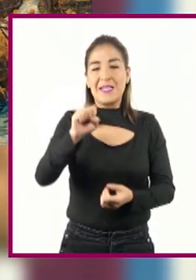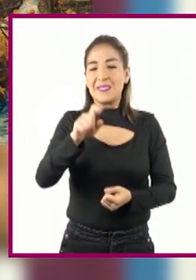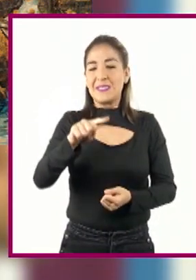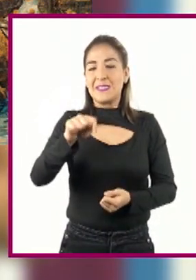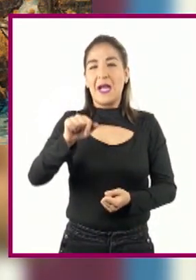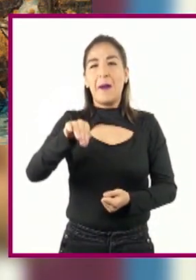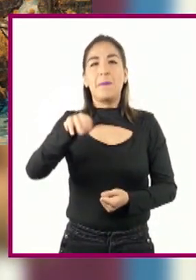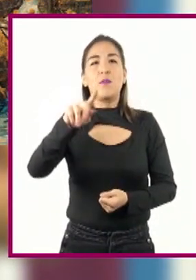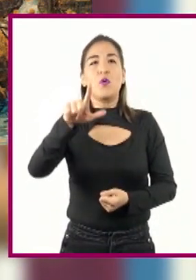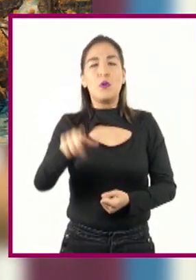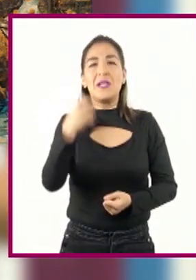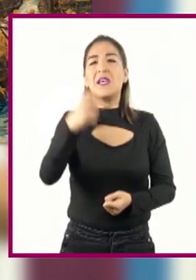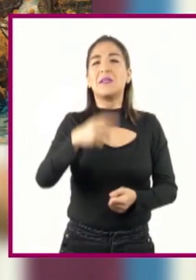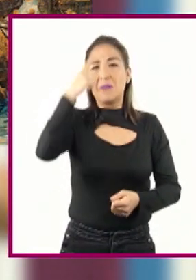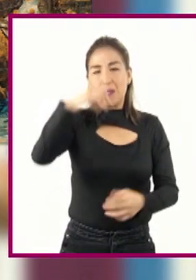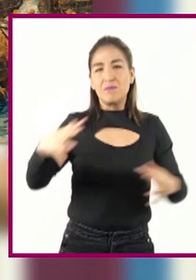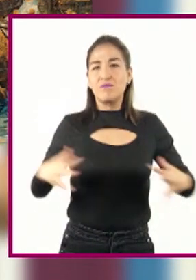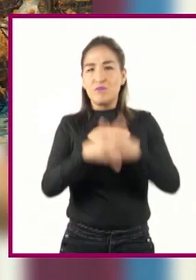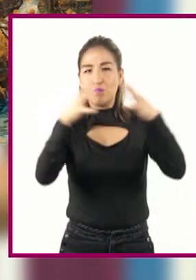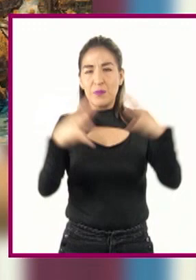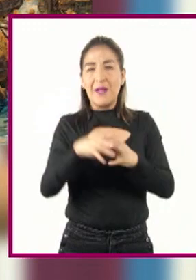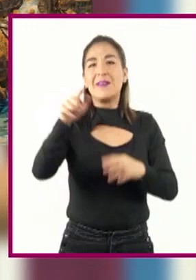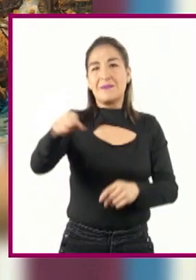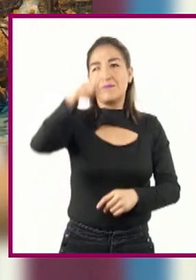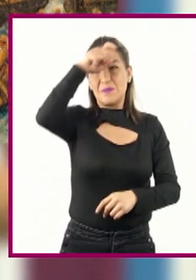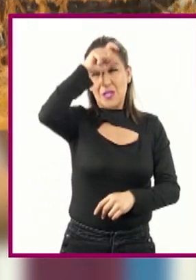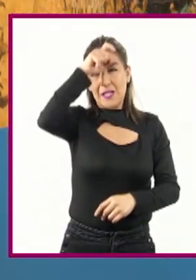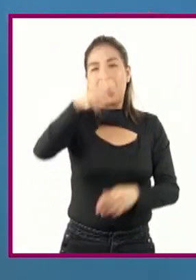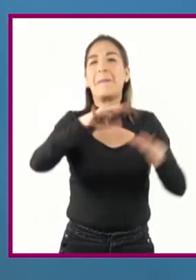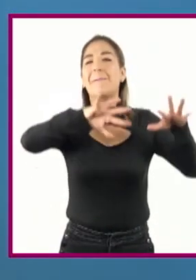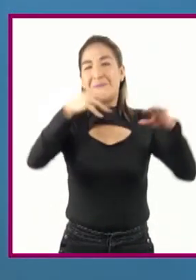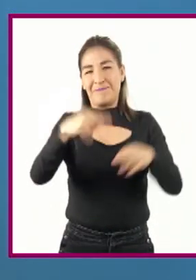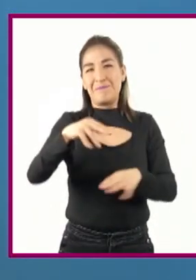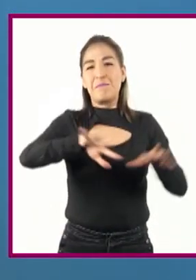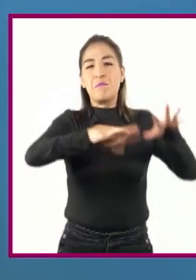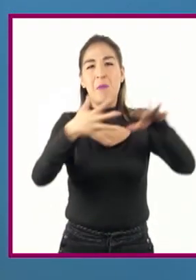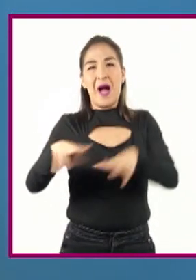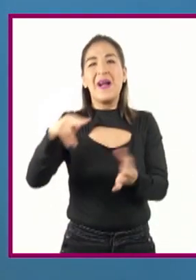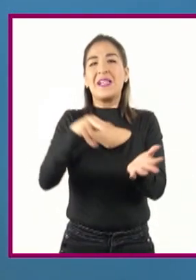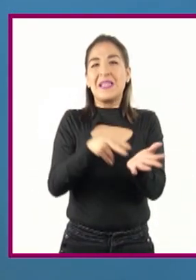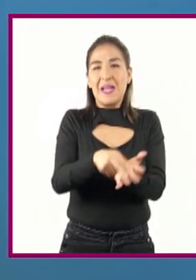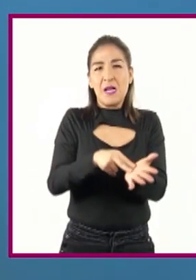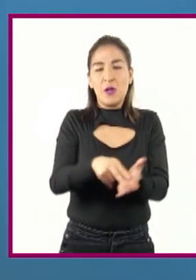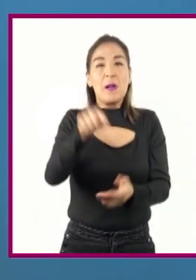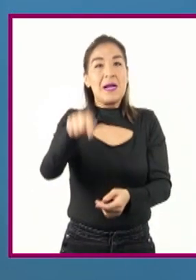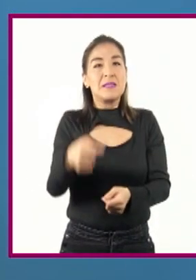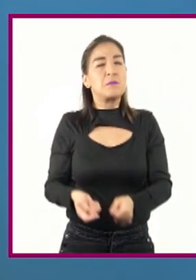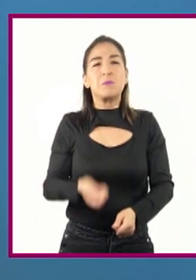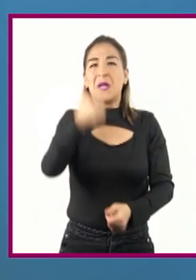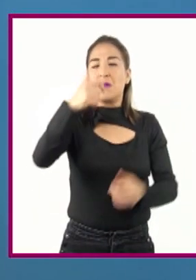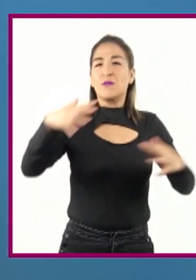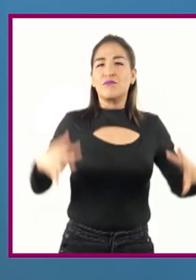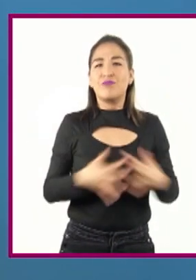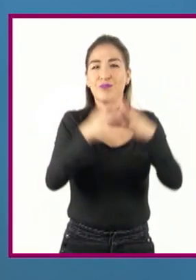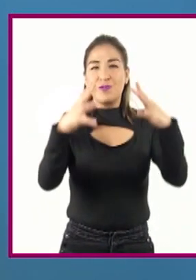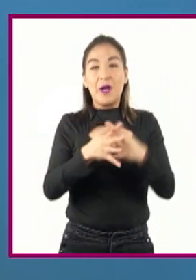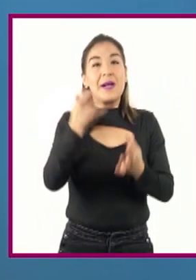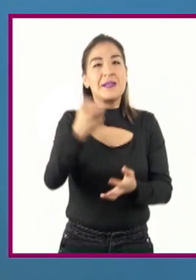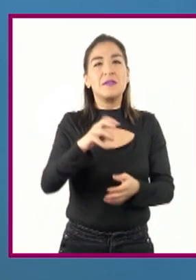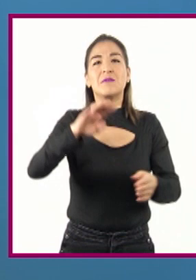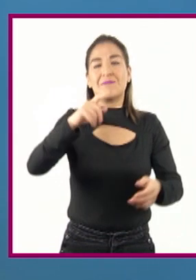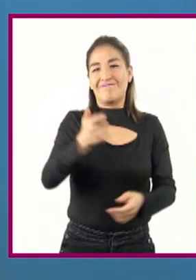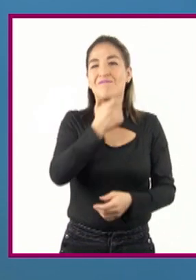que estaban siendo atacados por los otomanos en el Mar Negro. Fue una de las primeras batallas del Reino